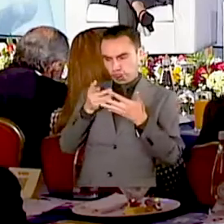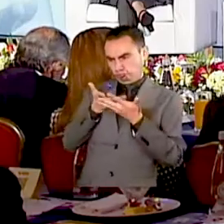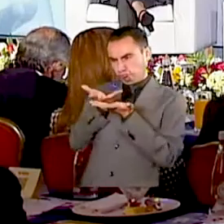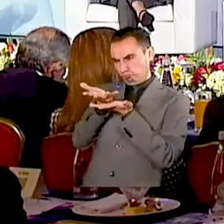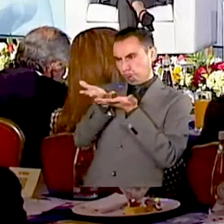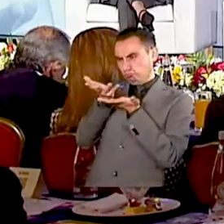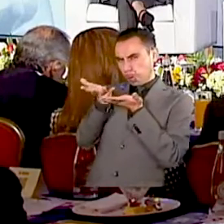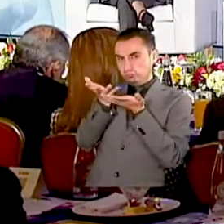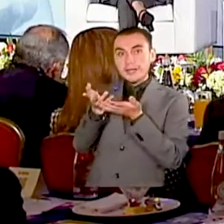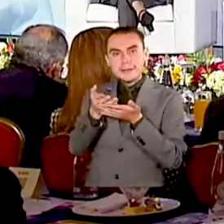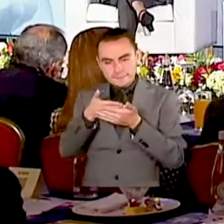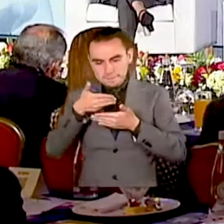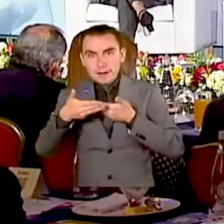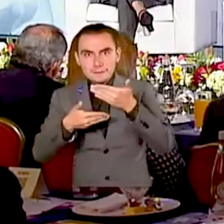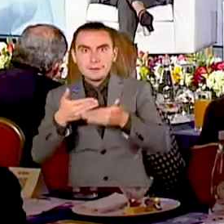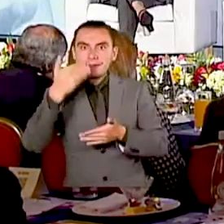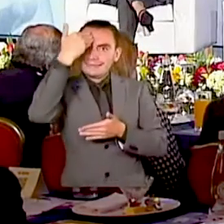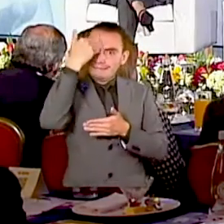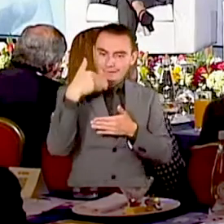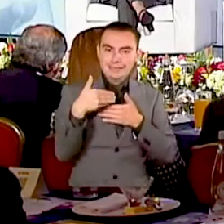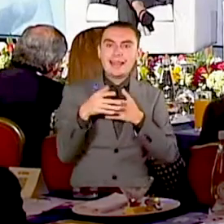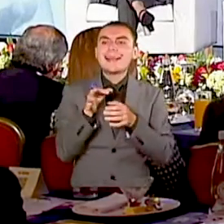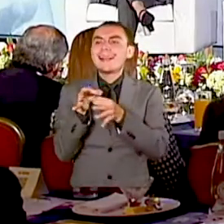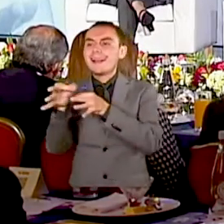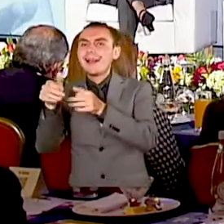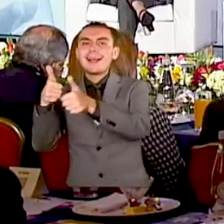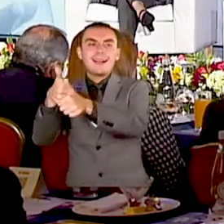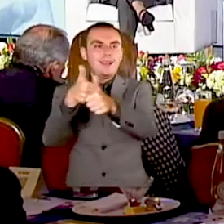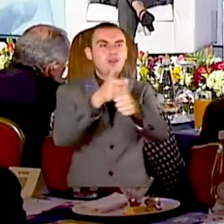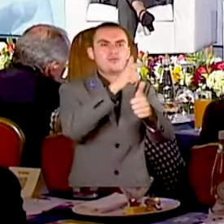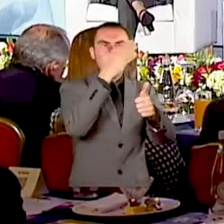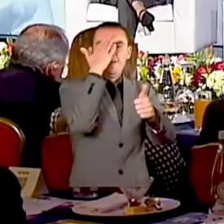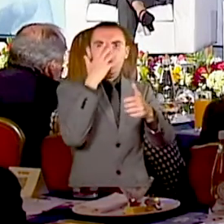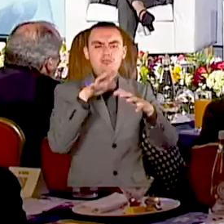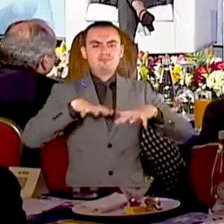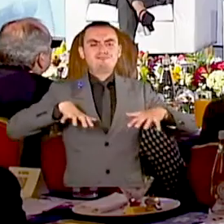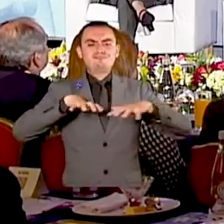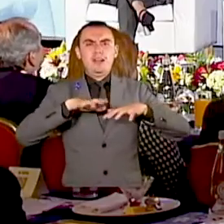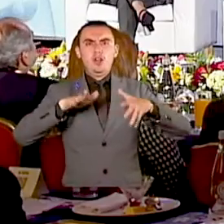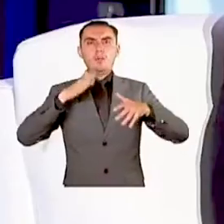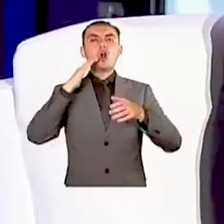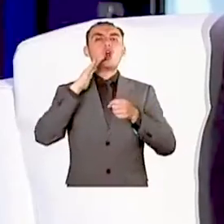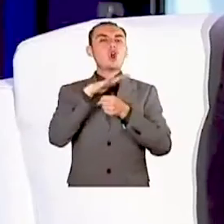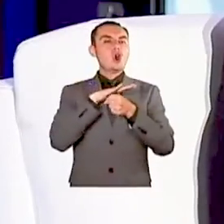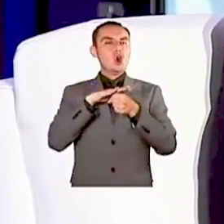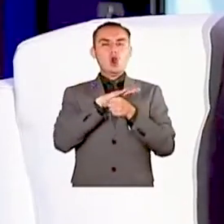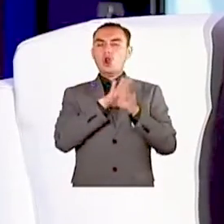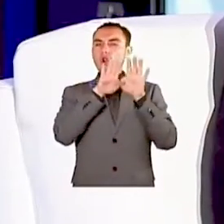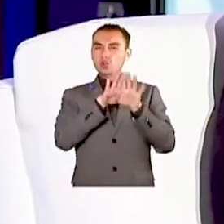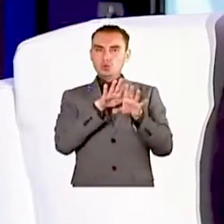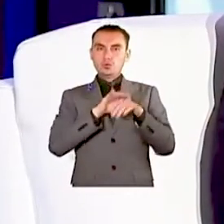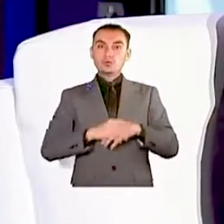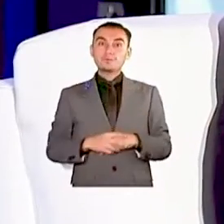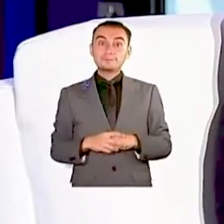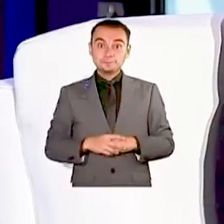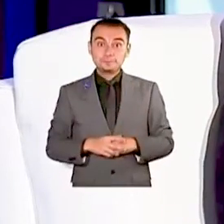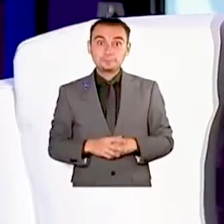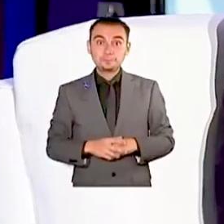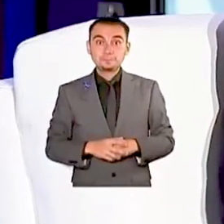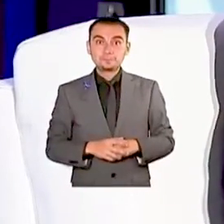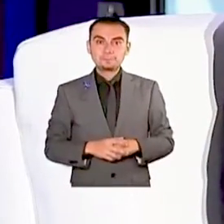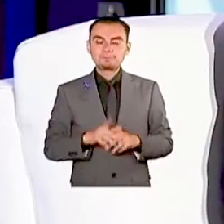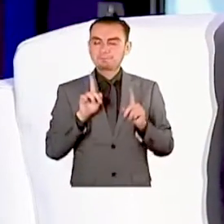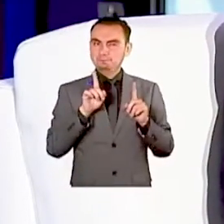para que se llevaran a cabo por parte de cada una de las territoriales de acuerdo a la problemática que tenían que abordar. Y también